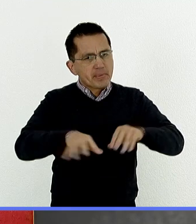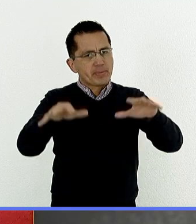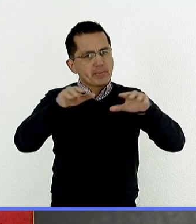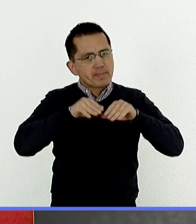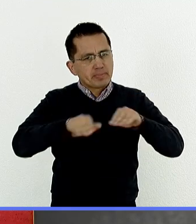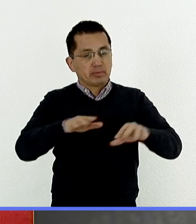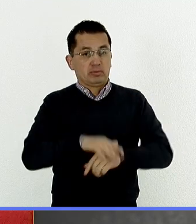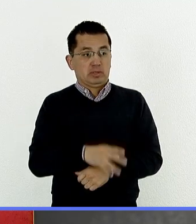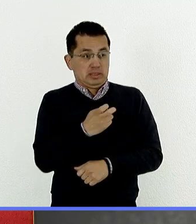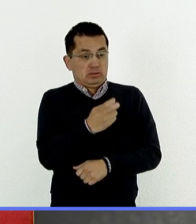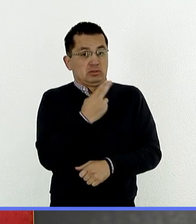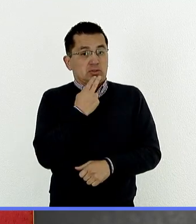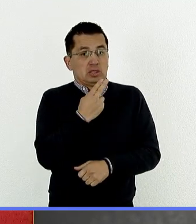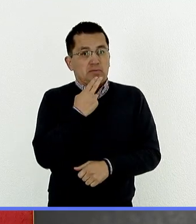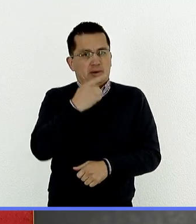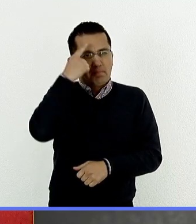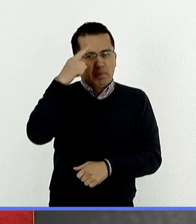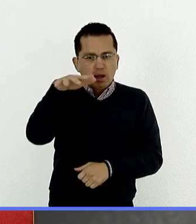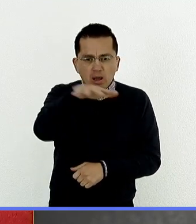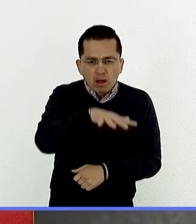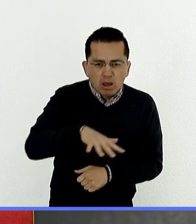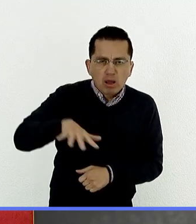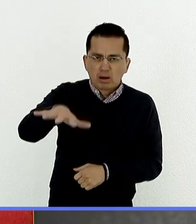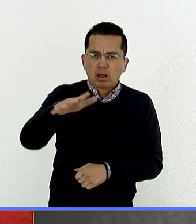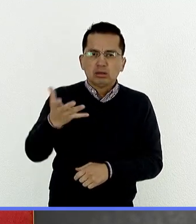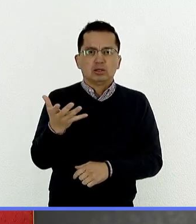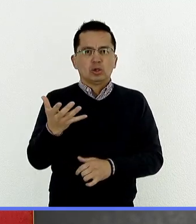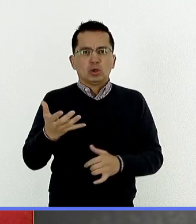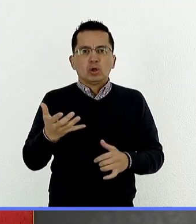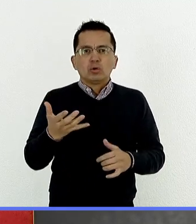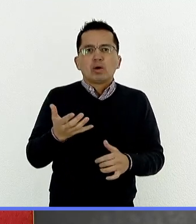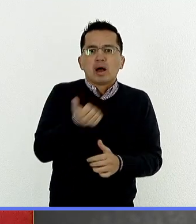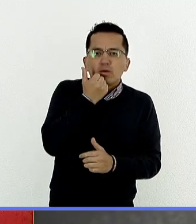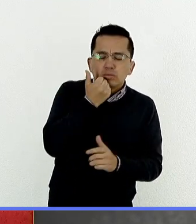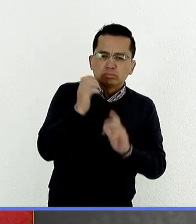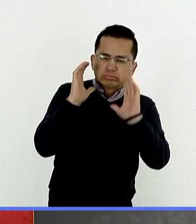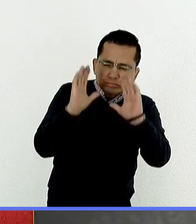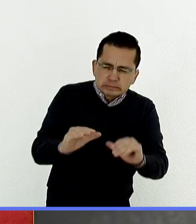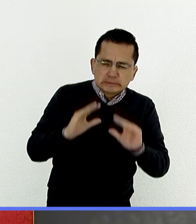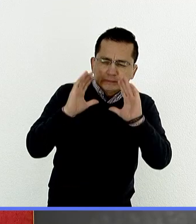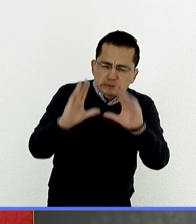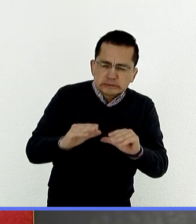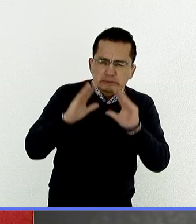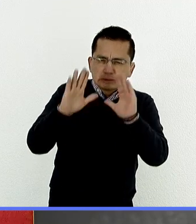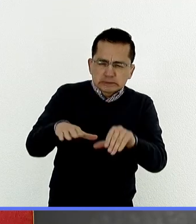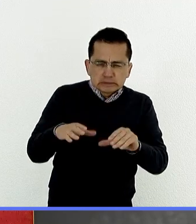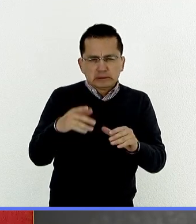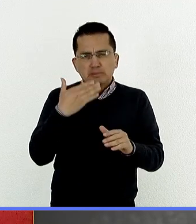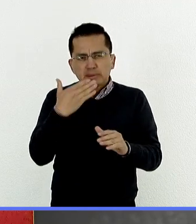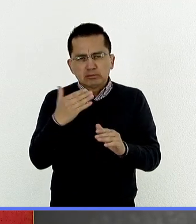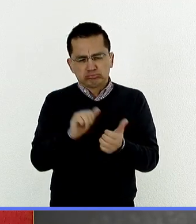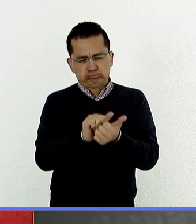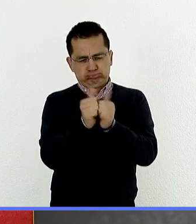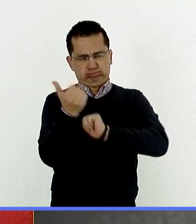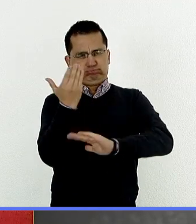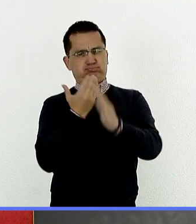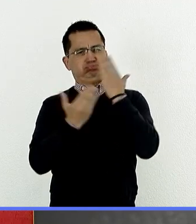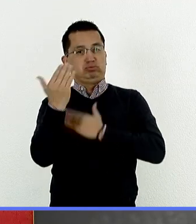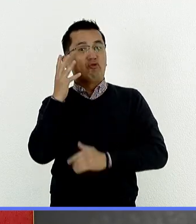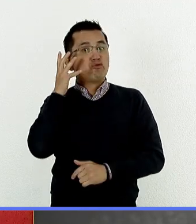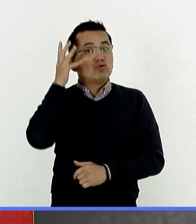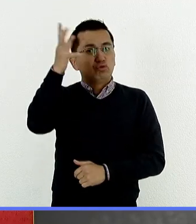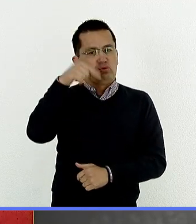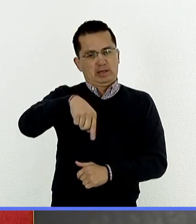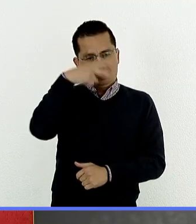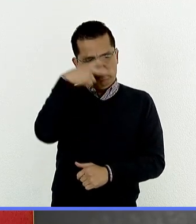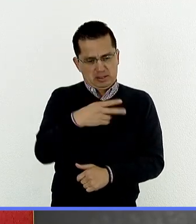actividad es preparar los recursos humanos que requiere nuestro país y nuestro país requiere de recursos humanos que puedan manejar